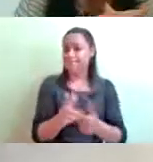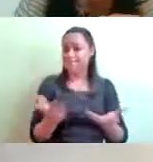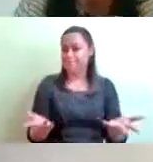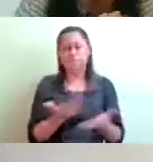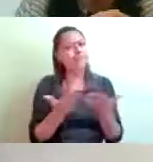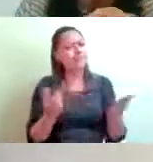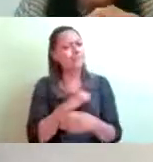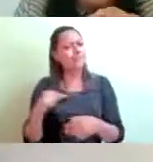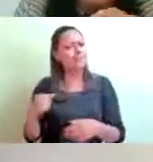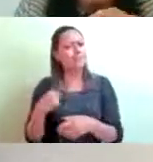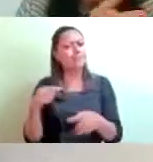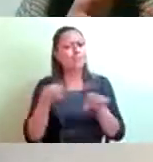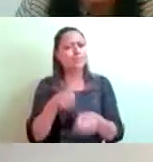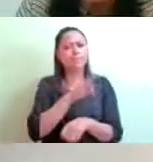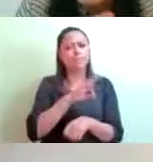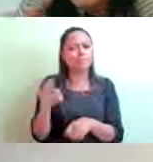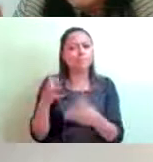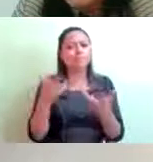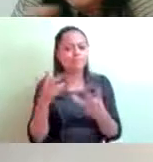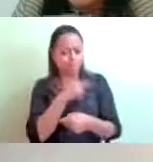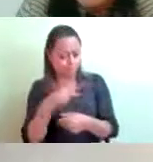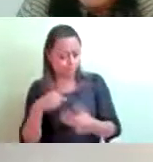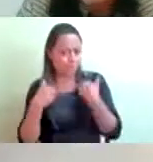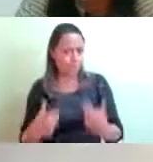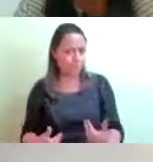podemos hacer como humanidad que estas